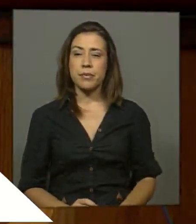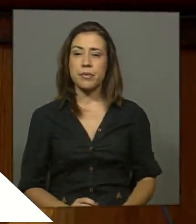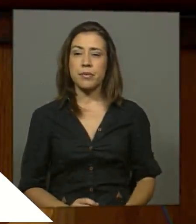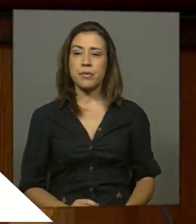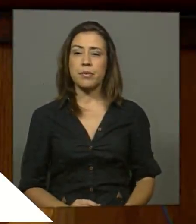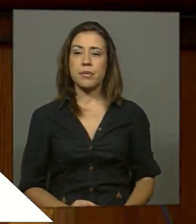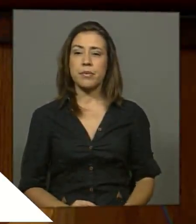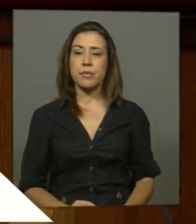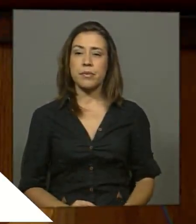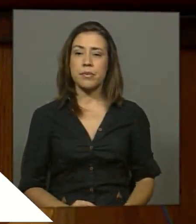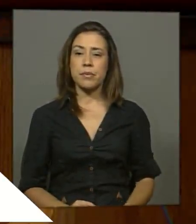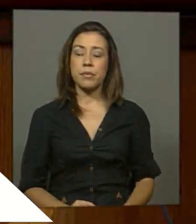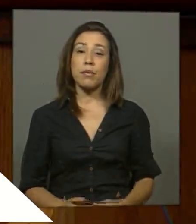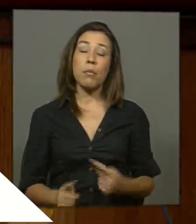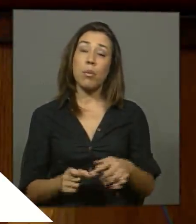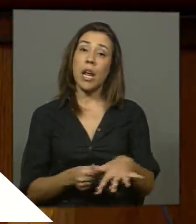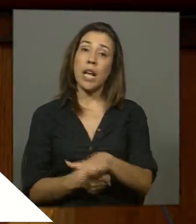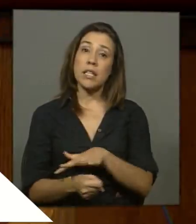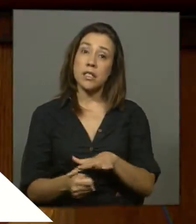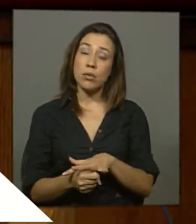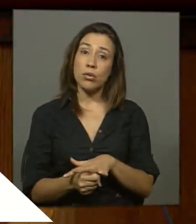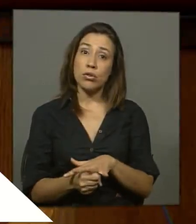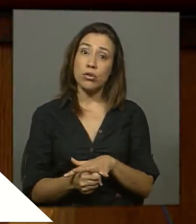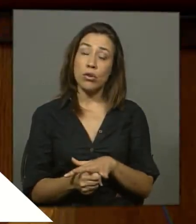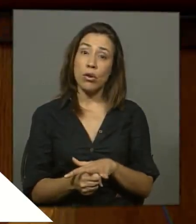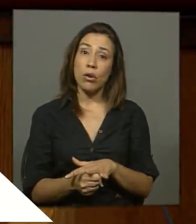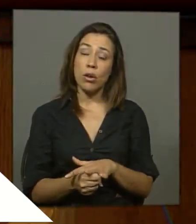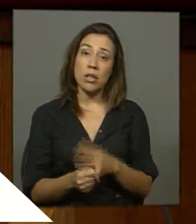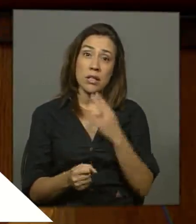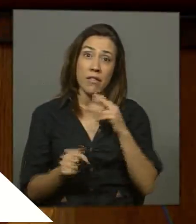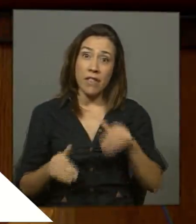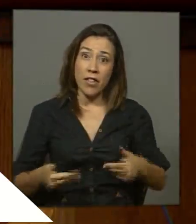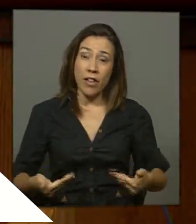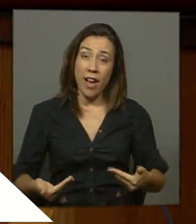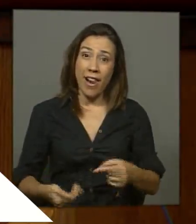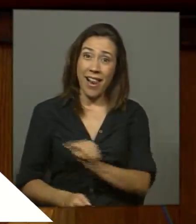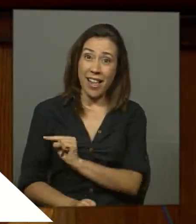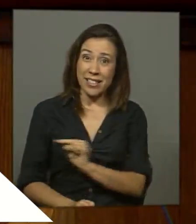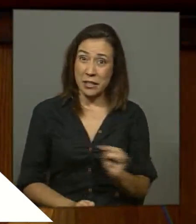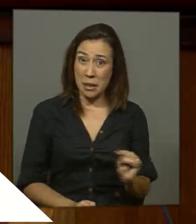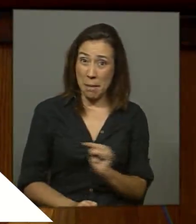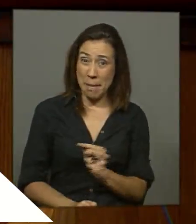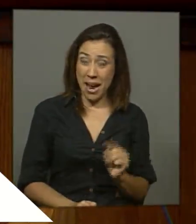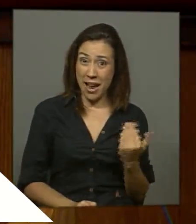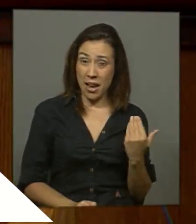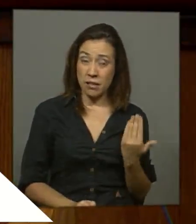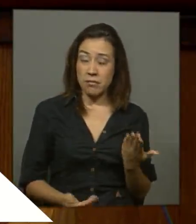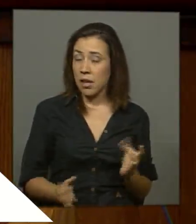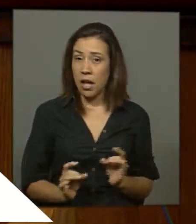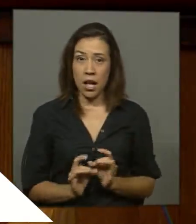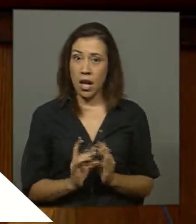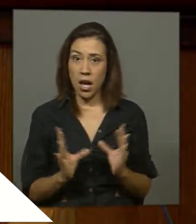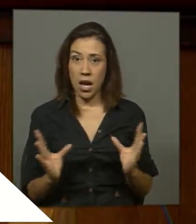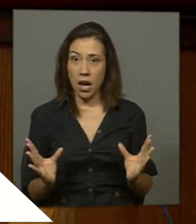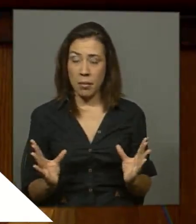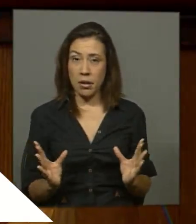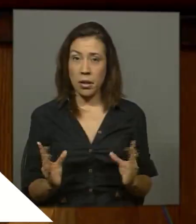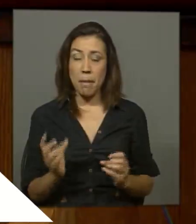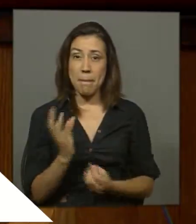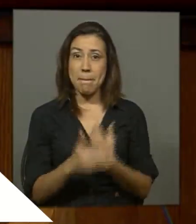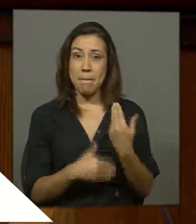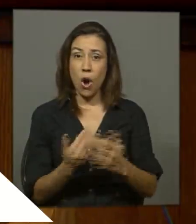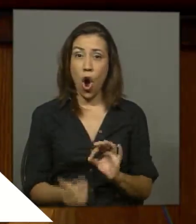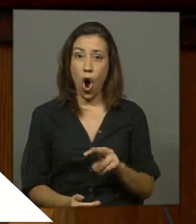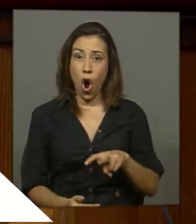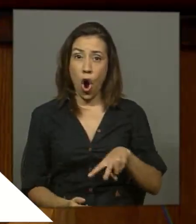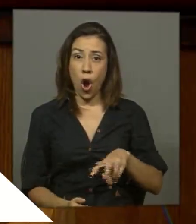ministro dada la situación como se ha producido en estas semanas desde luego que una modernización de la